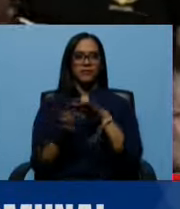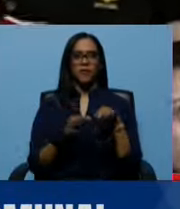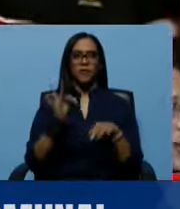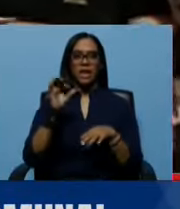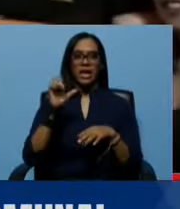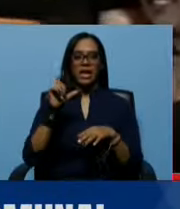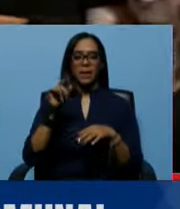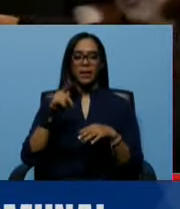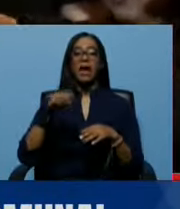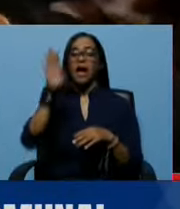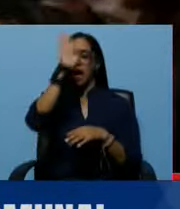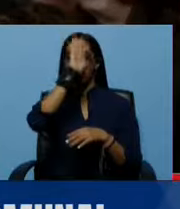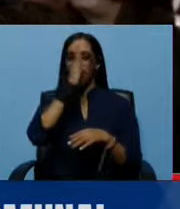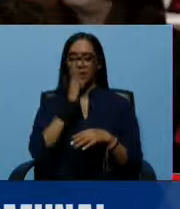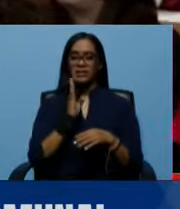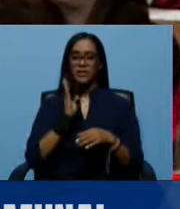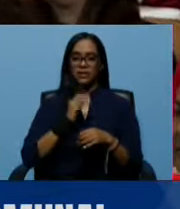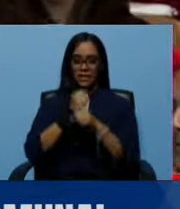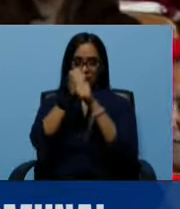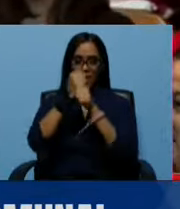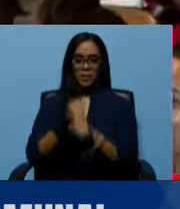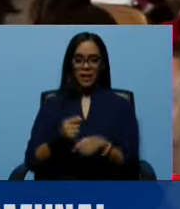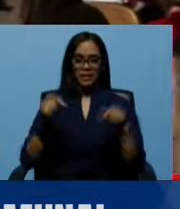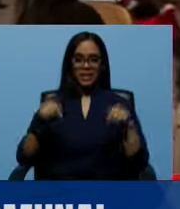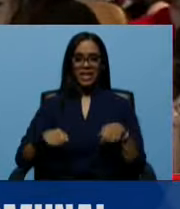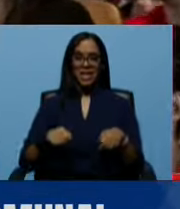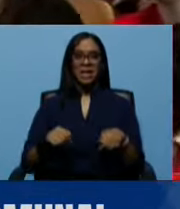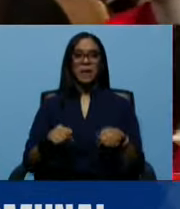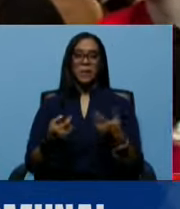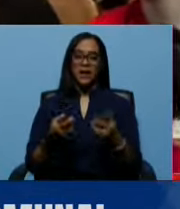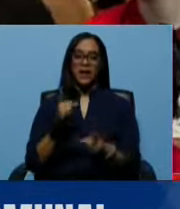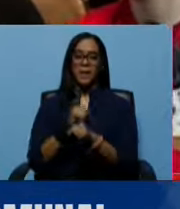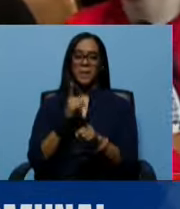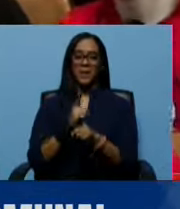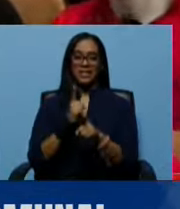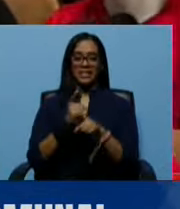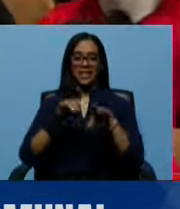Bueno, a Brasil lo estamos esperando aquí para las eliminatorias del Mundial.